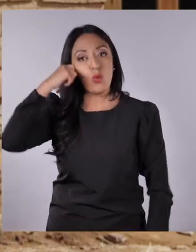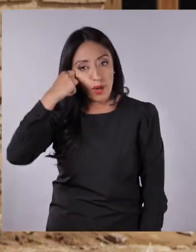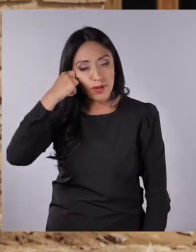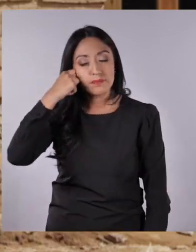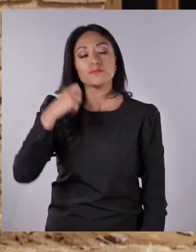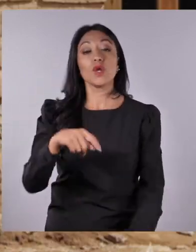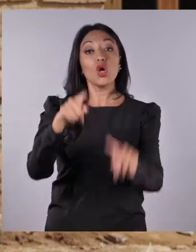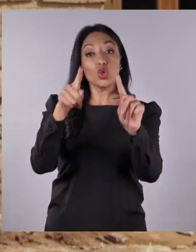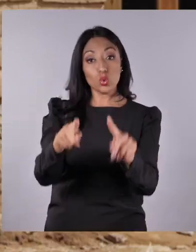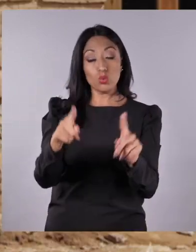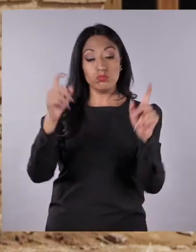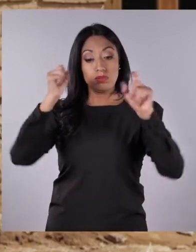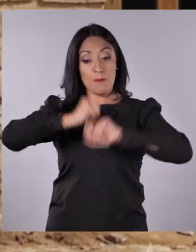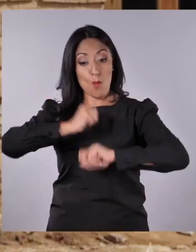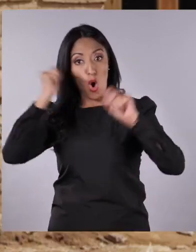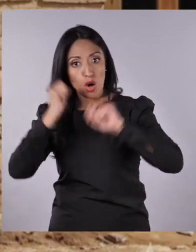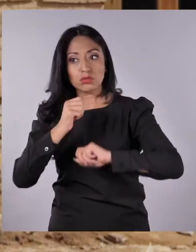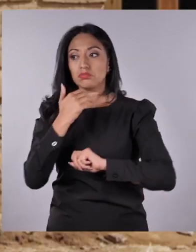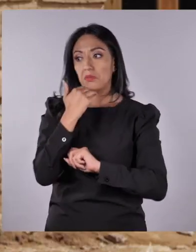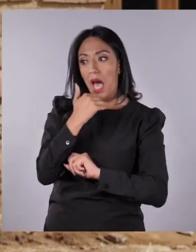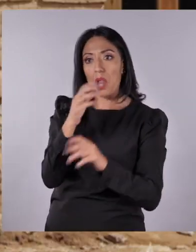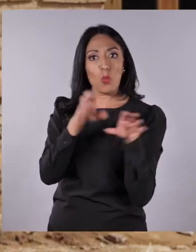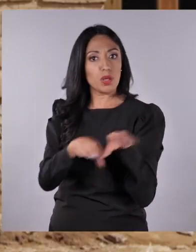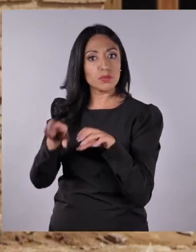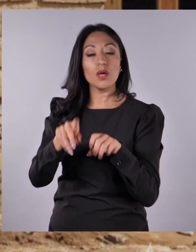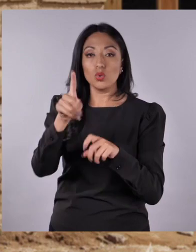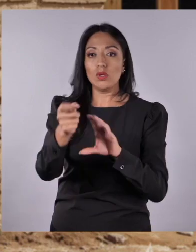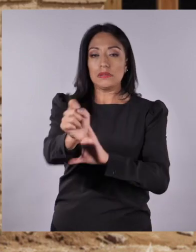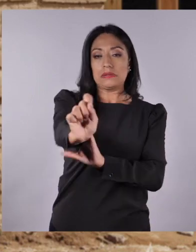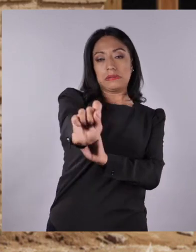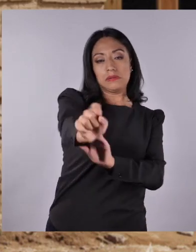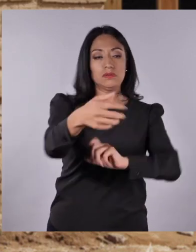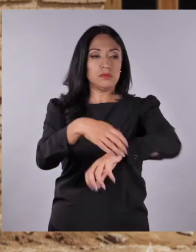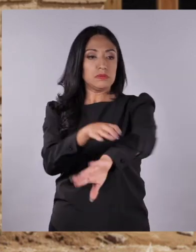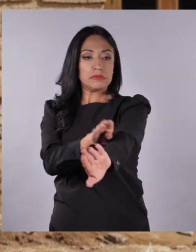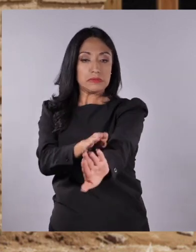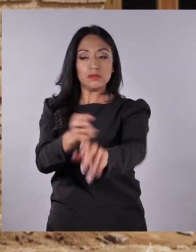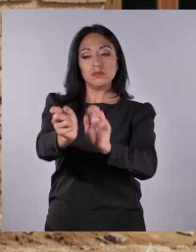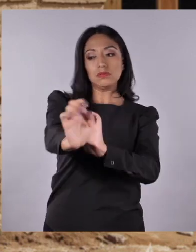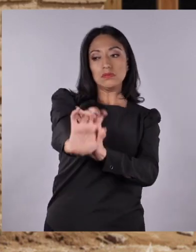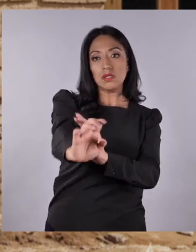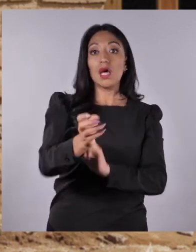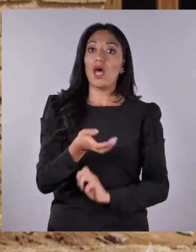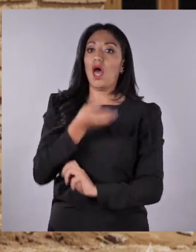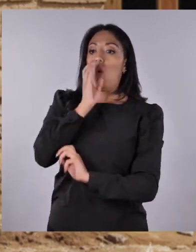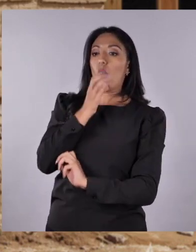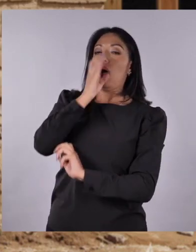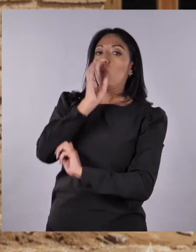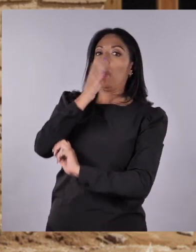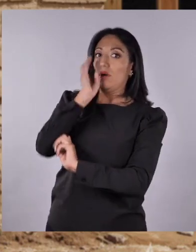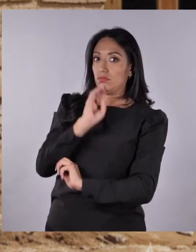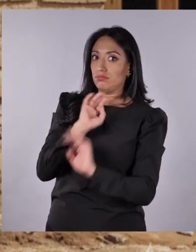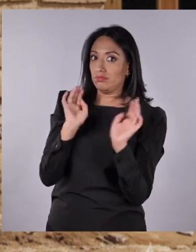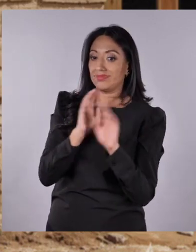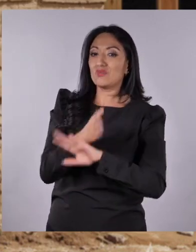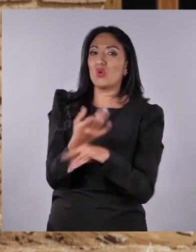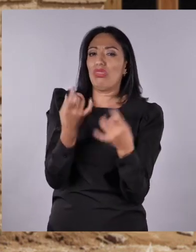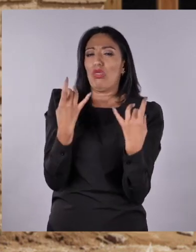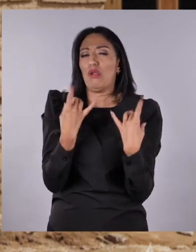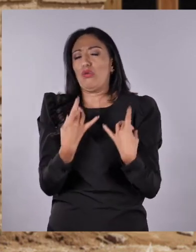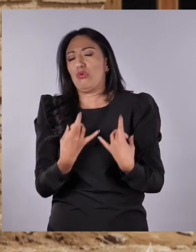Recuerden, cuando hagan actividad física, hidratarse bien y estirar para que luego no les duelan los músculos.